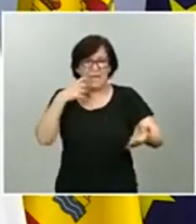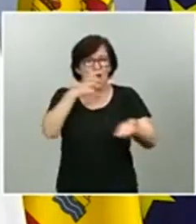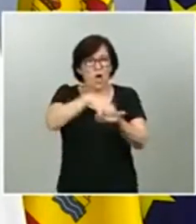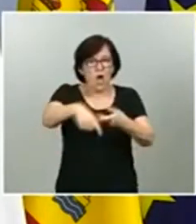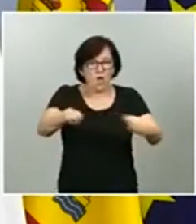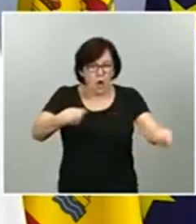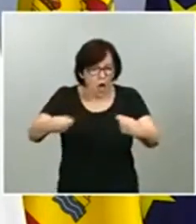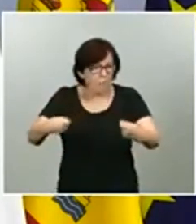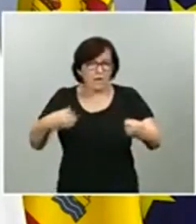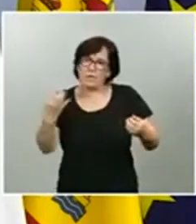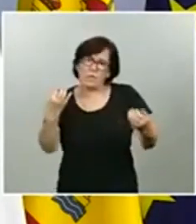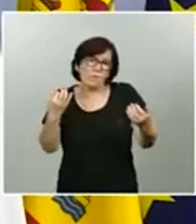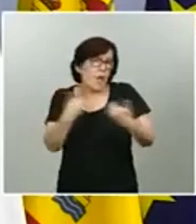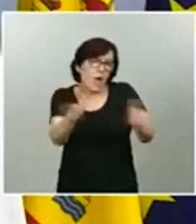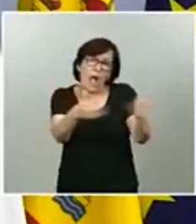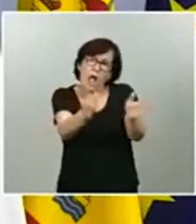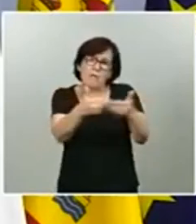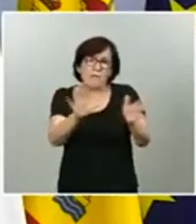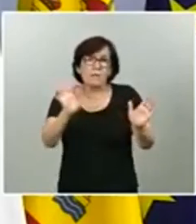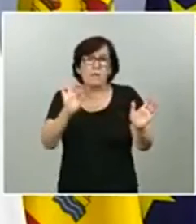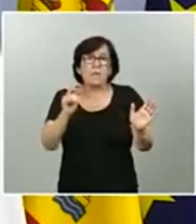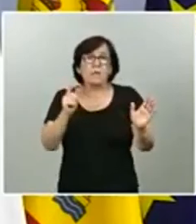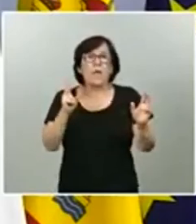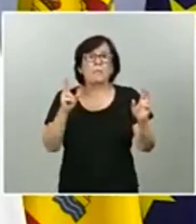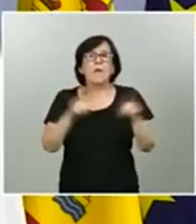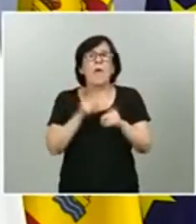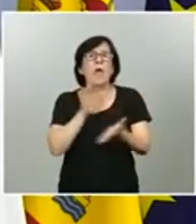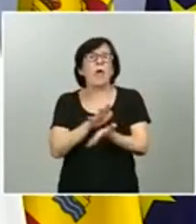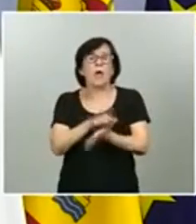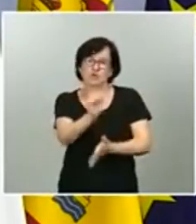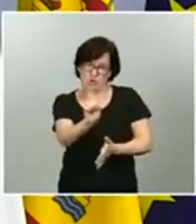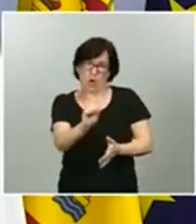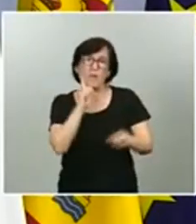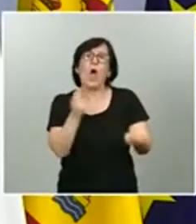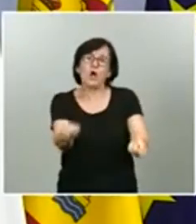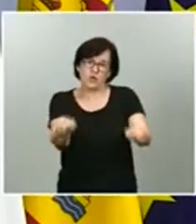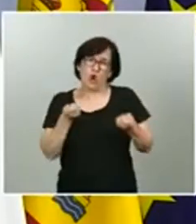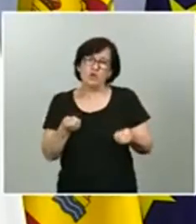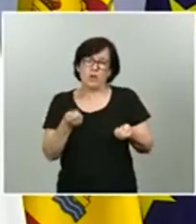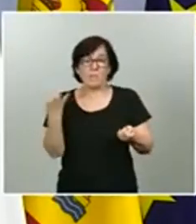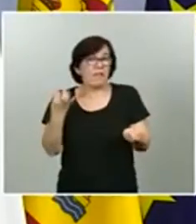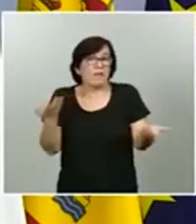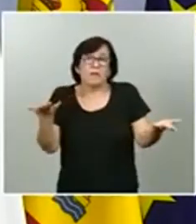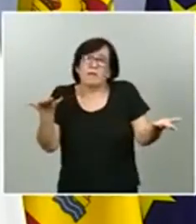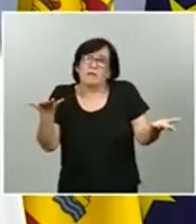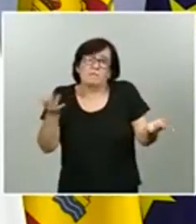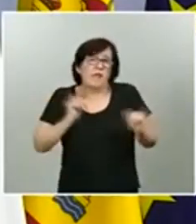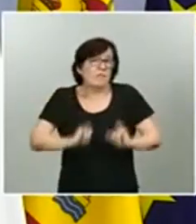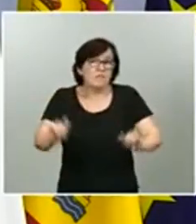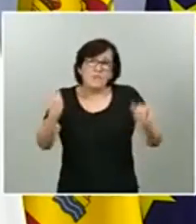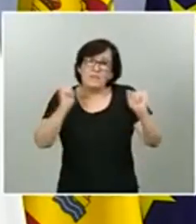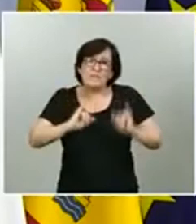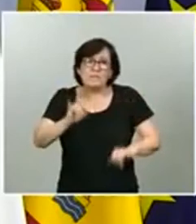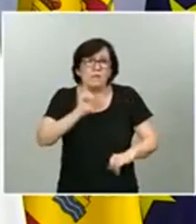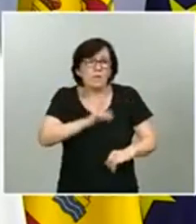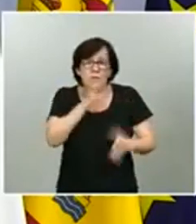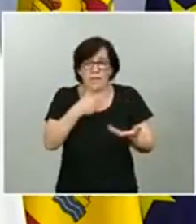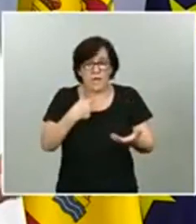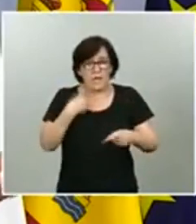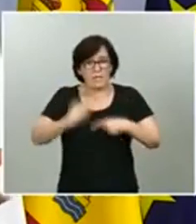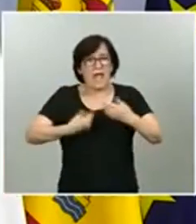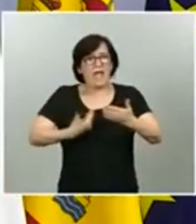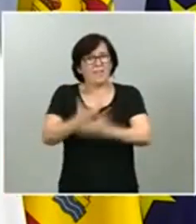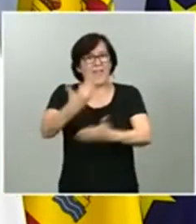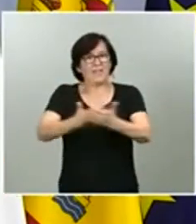empresas, tenemos que no bajar la guardia, pero ser conscientes de que tenemos que disfrutar la reconquista de nuestro día a día, después